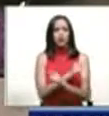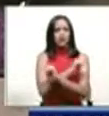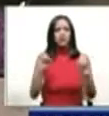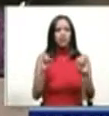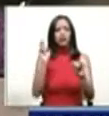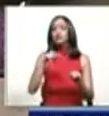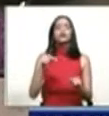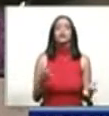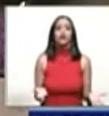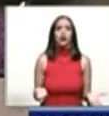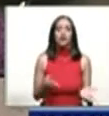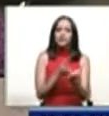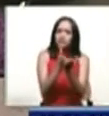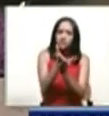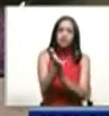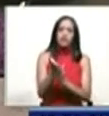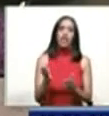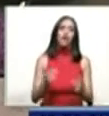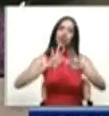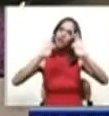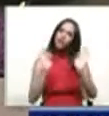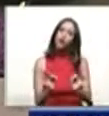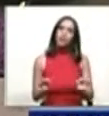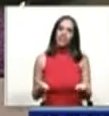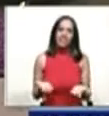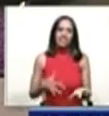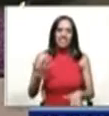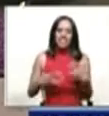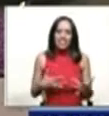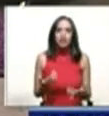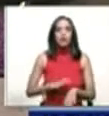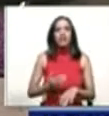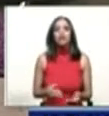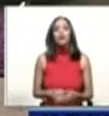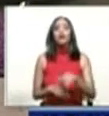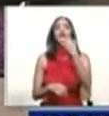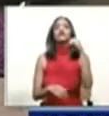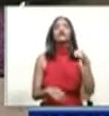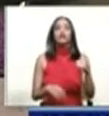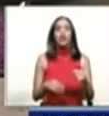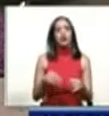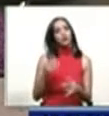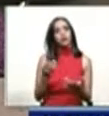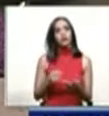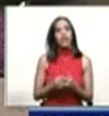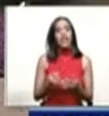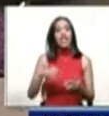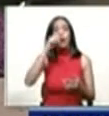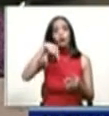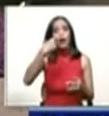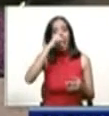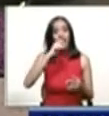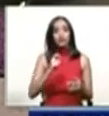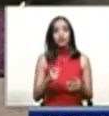manera de vivir, una manera de ser, es una manera de sentir. Pues somos zurdos, Zurda Conducta. Y ya el otro año cumplimos 9 años en